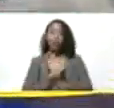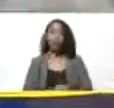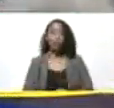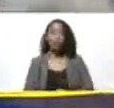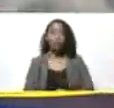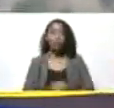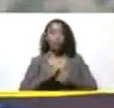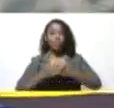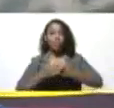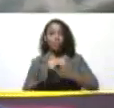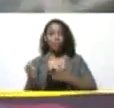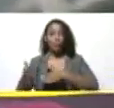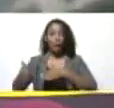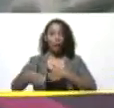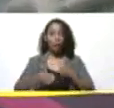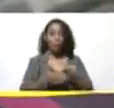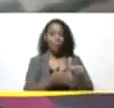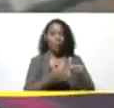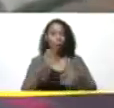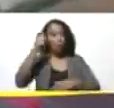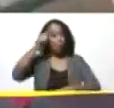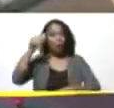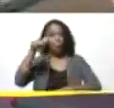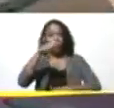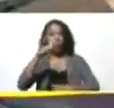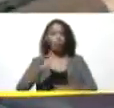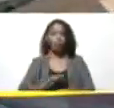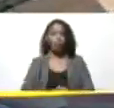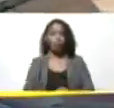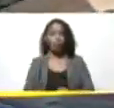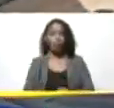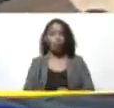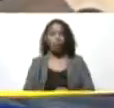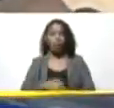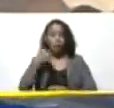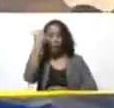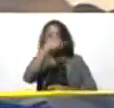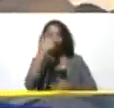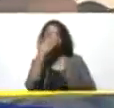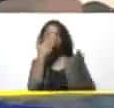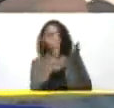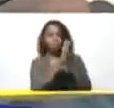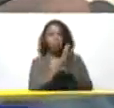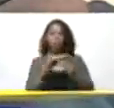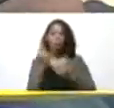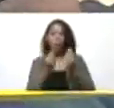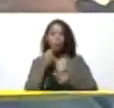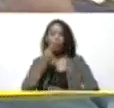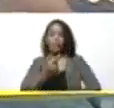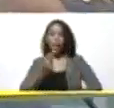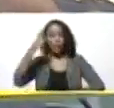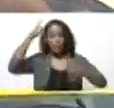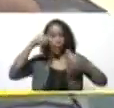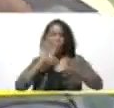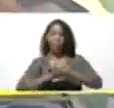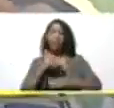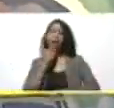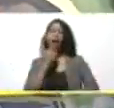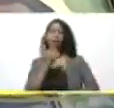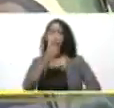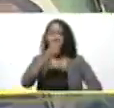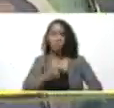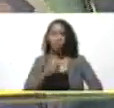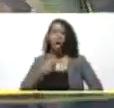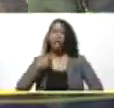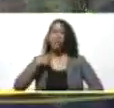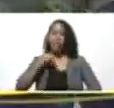que le abrió el camino al pueblo, que dio la cara, como decía Chávez, porque alguien tenía que dar